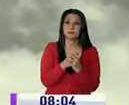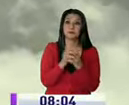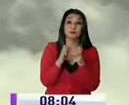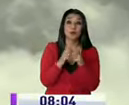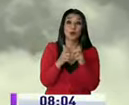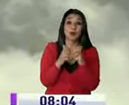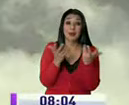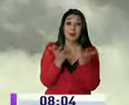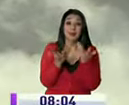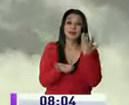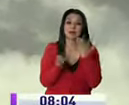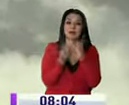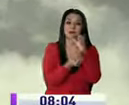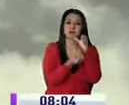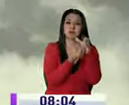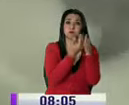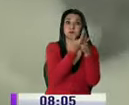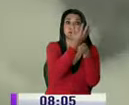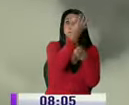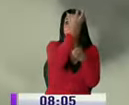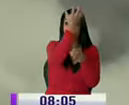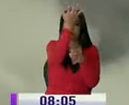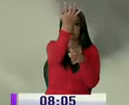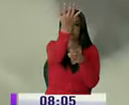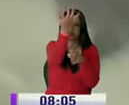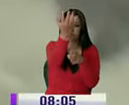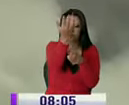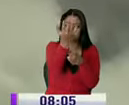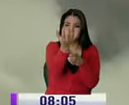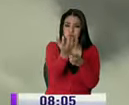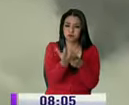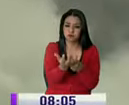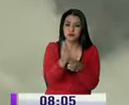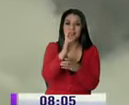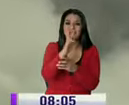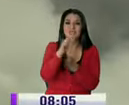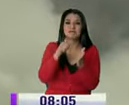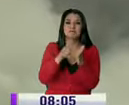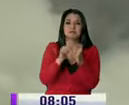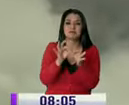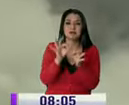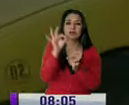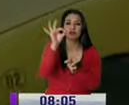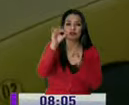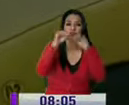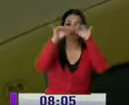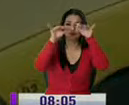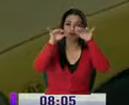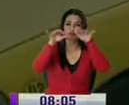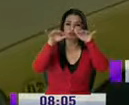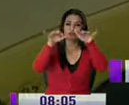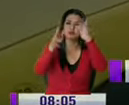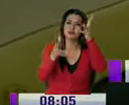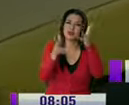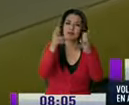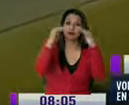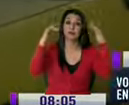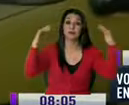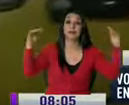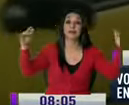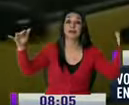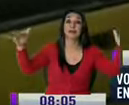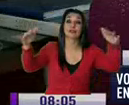se registran son las emisiones de ceniza que al proyectarse sobre los 3.000 metros sobre el nivel del cráter pueden alcanzar producto del viento